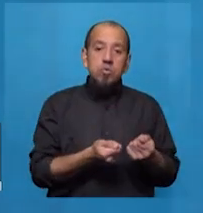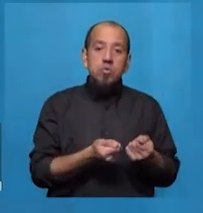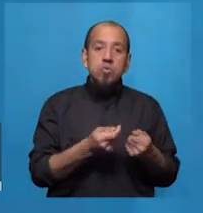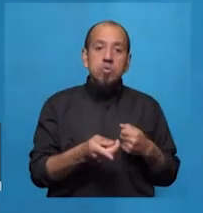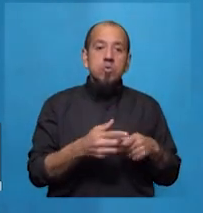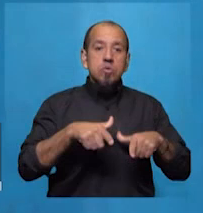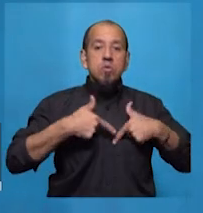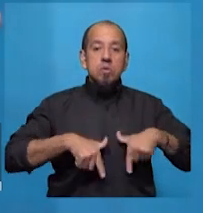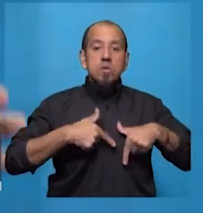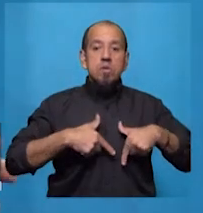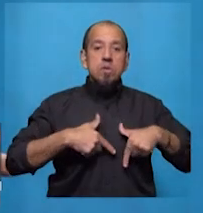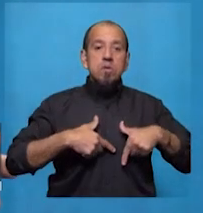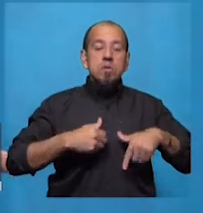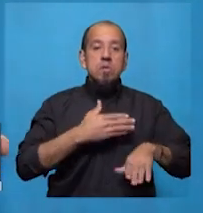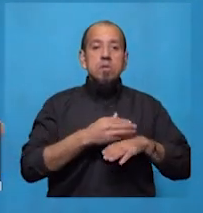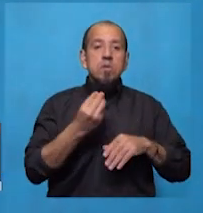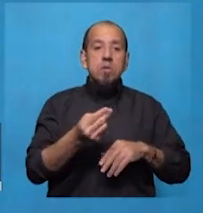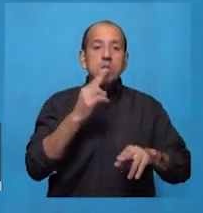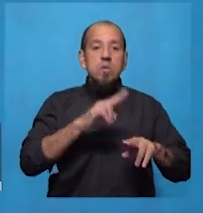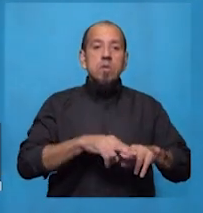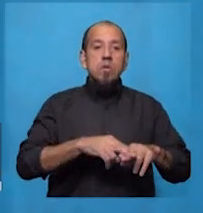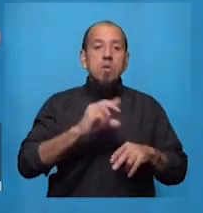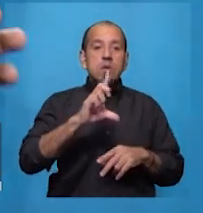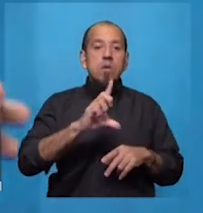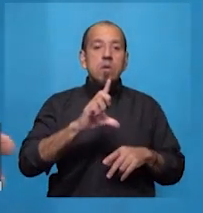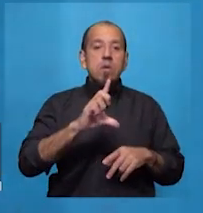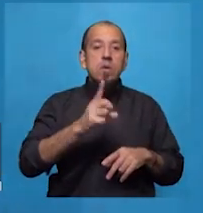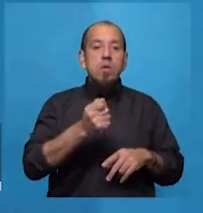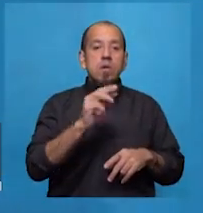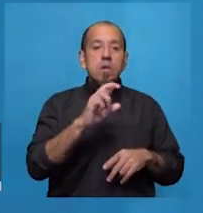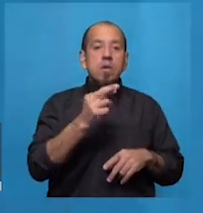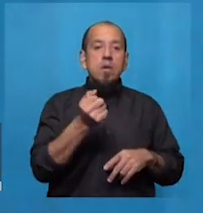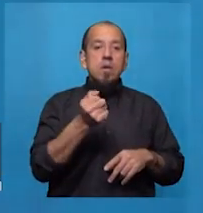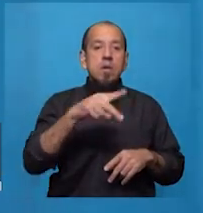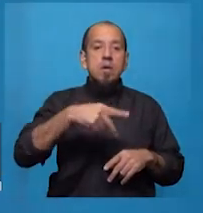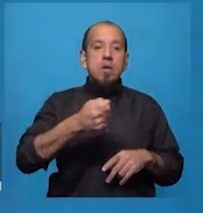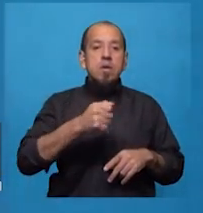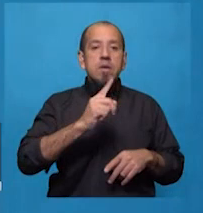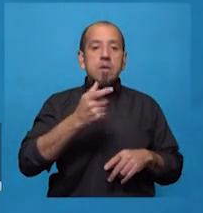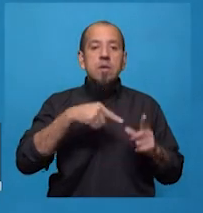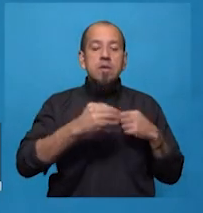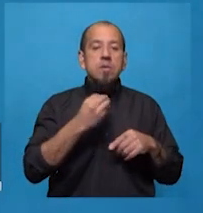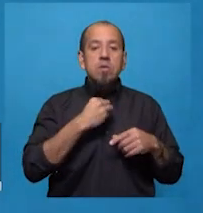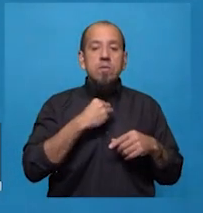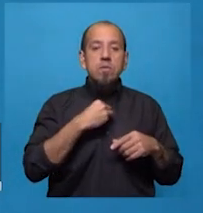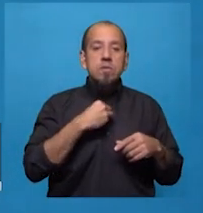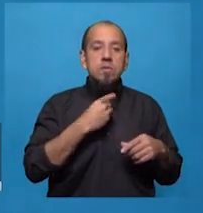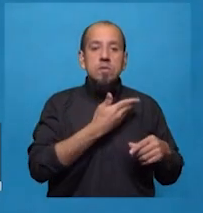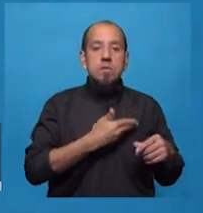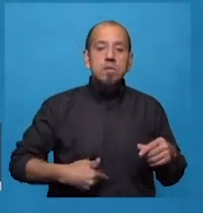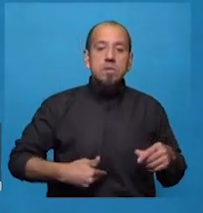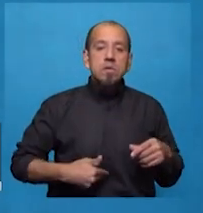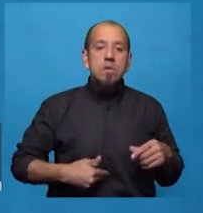que el ministro asumió luego del fallecimiento del doctor Larrañaga él era ministro de transporte y está ahí porque es de extrema confianza el presidente de la república